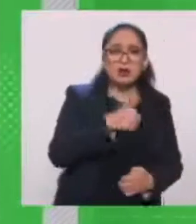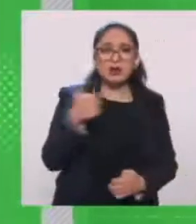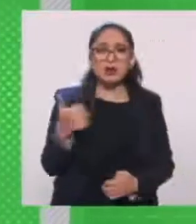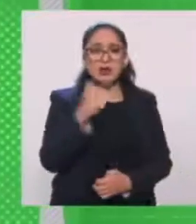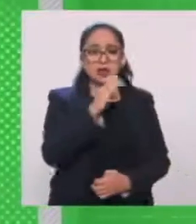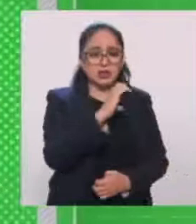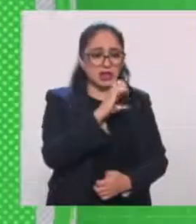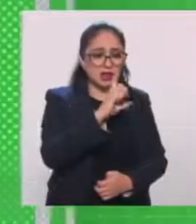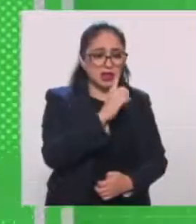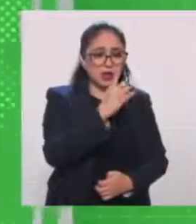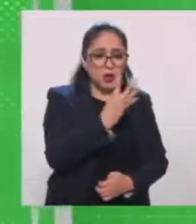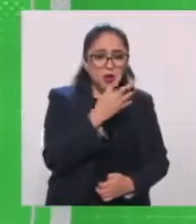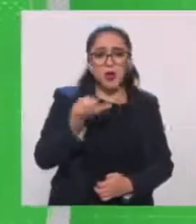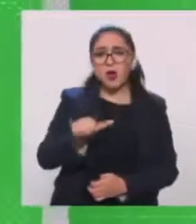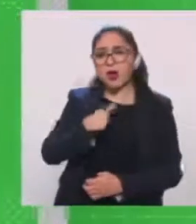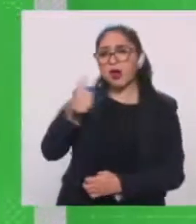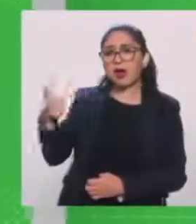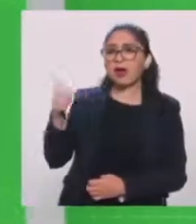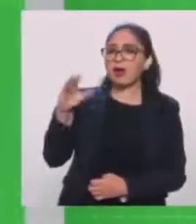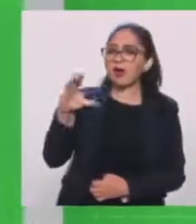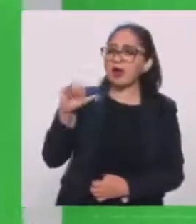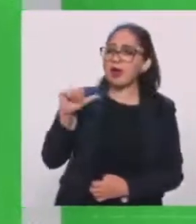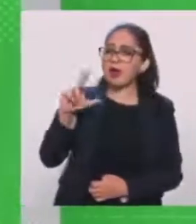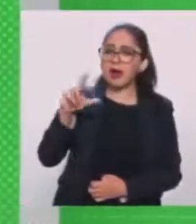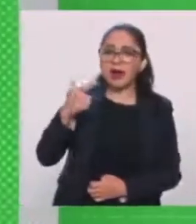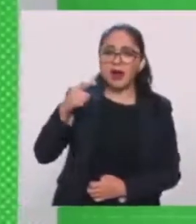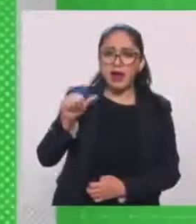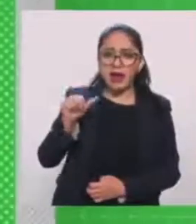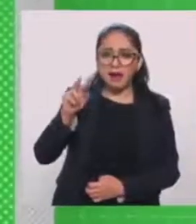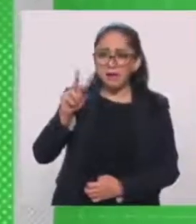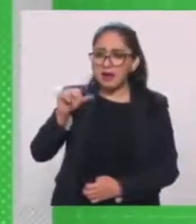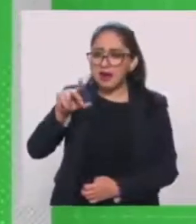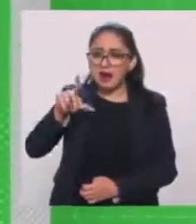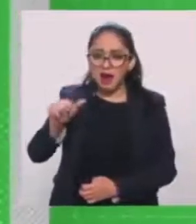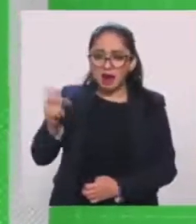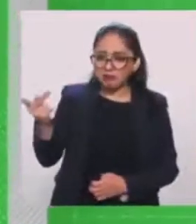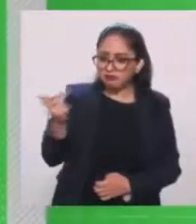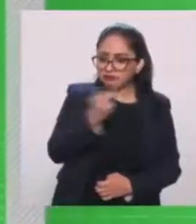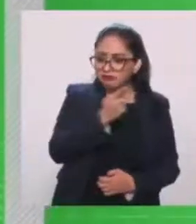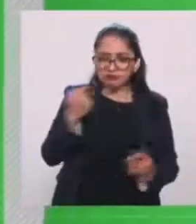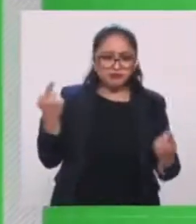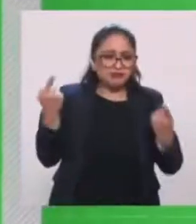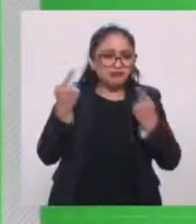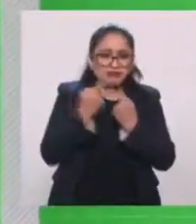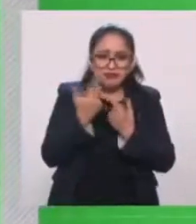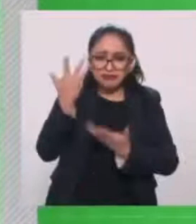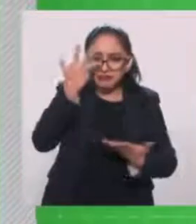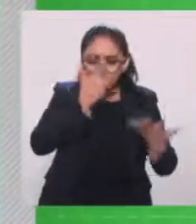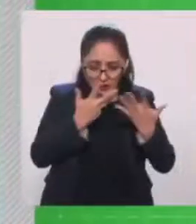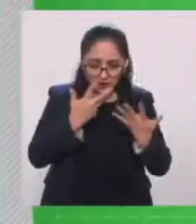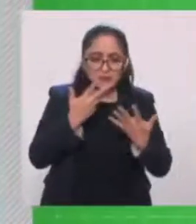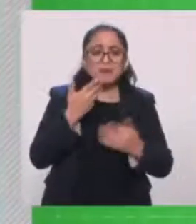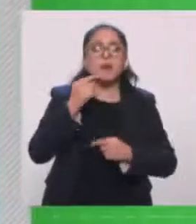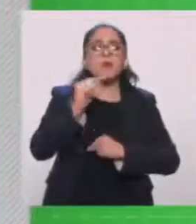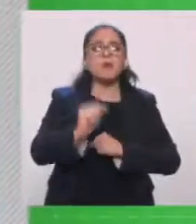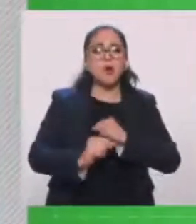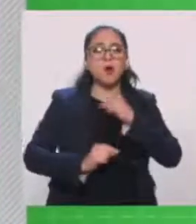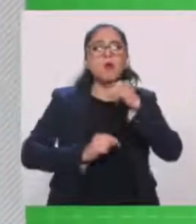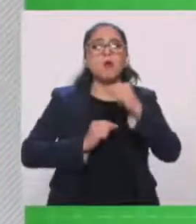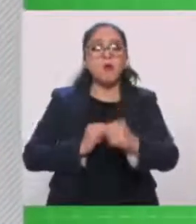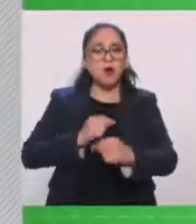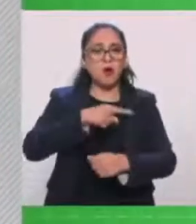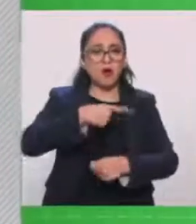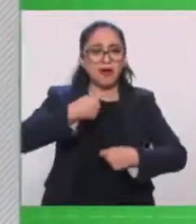viral, era raro que tuvieran las dos, ¿no? Entonces, ahora también dentro de esta historia maravillosa de la enfermedad, vienen las